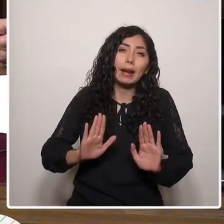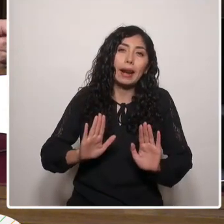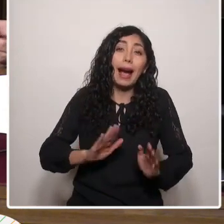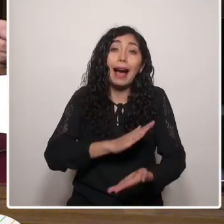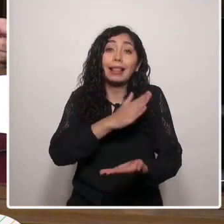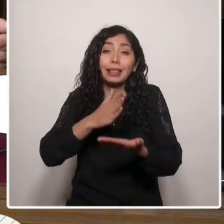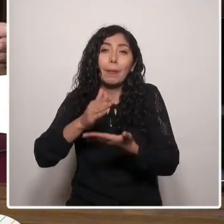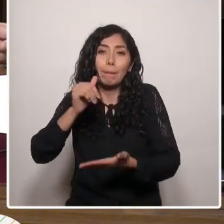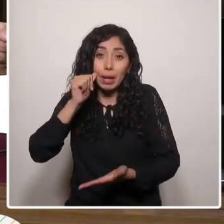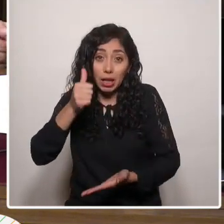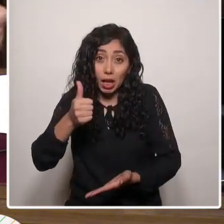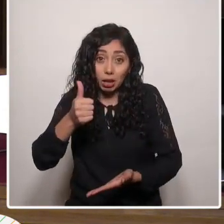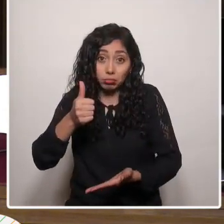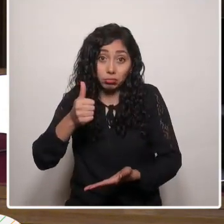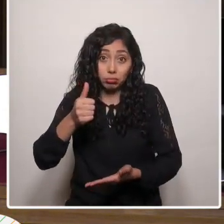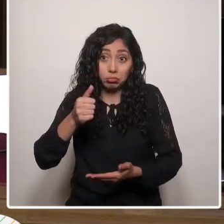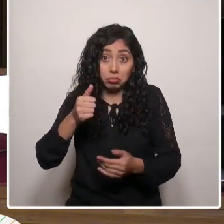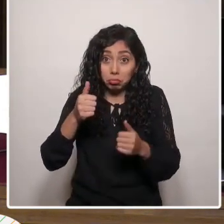¿Les parece?